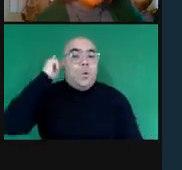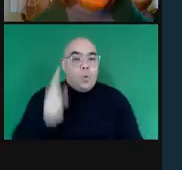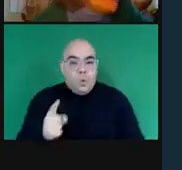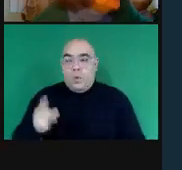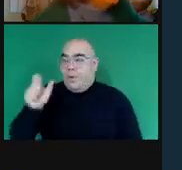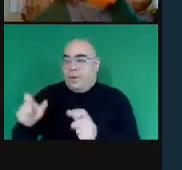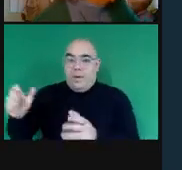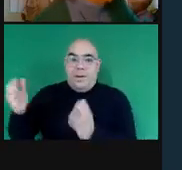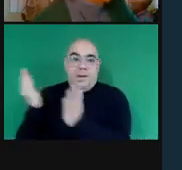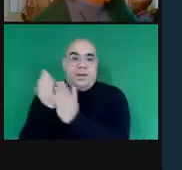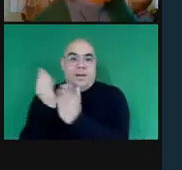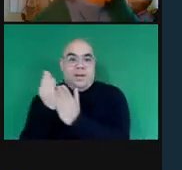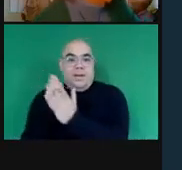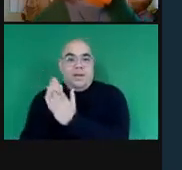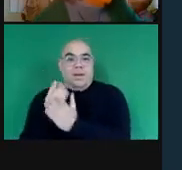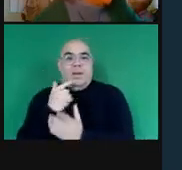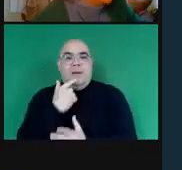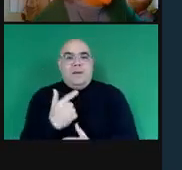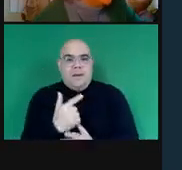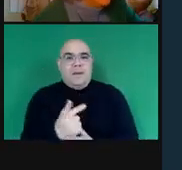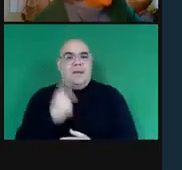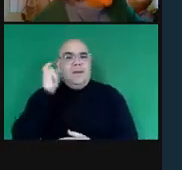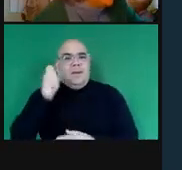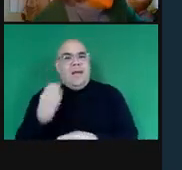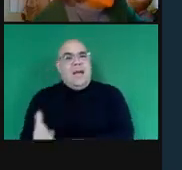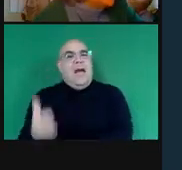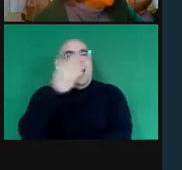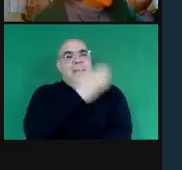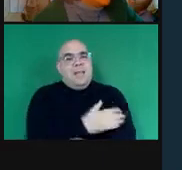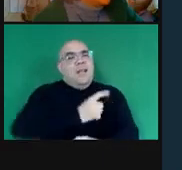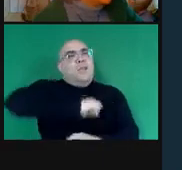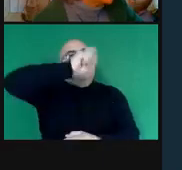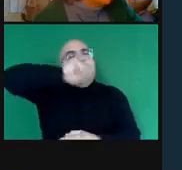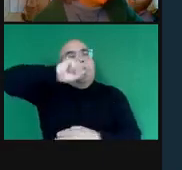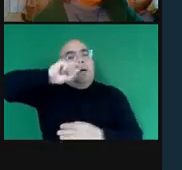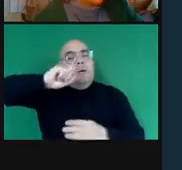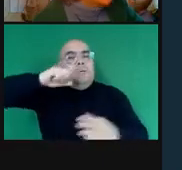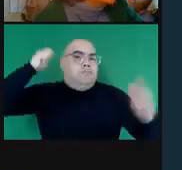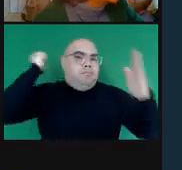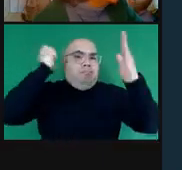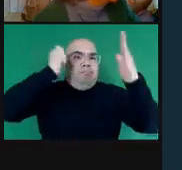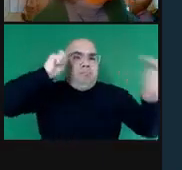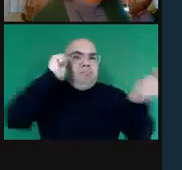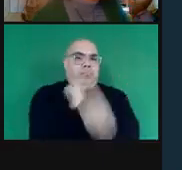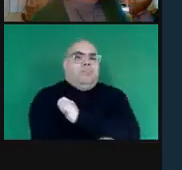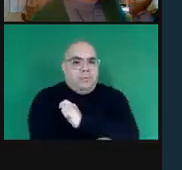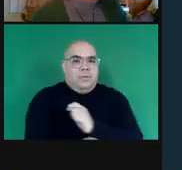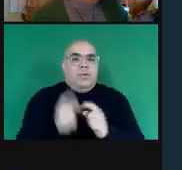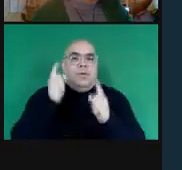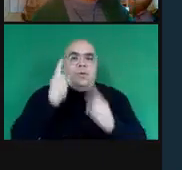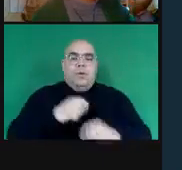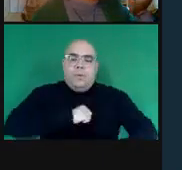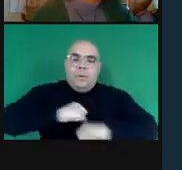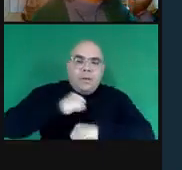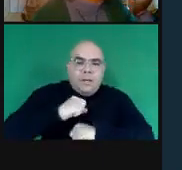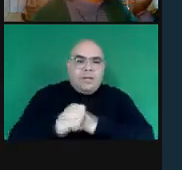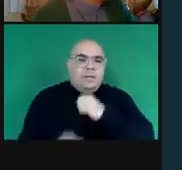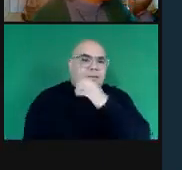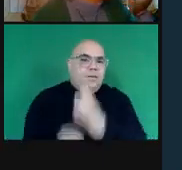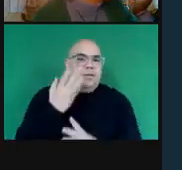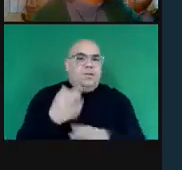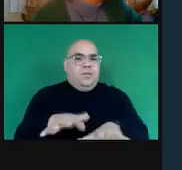estudiantes rompió el cerramiento de la obra que se estaba terminando porque protestaban contra la gestión cultural del auditorio que